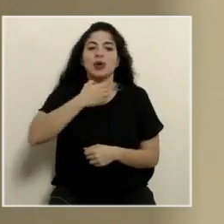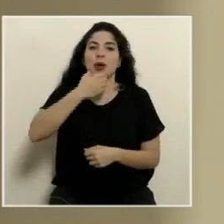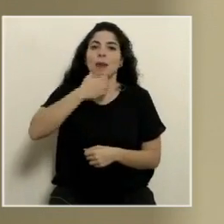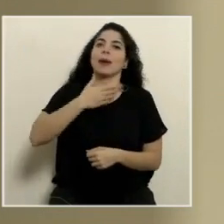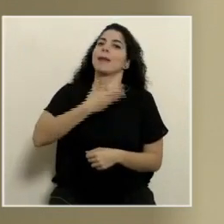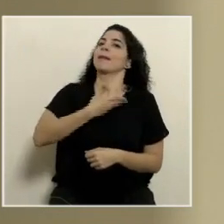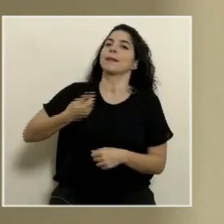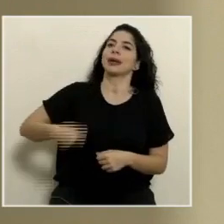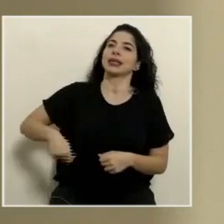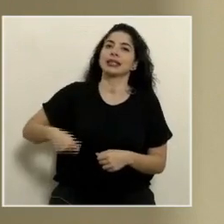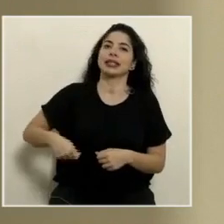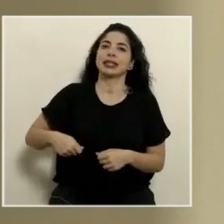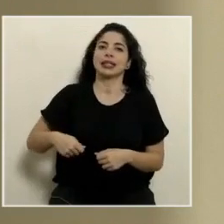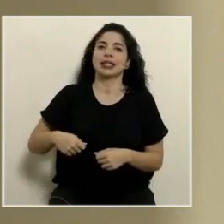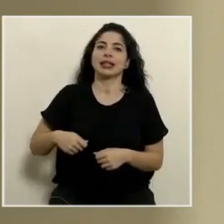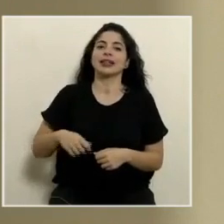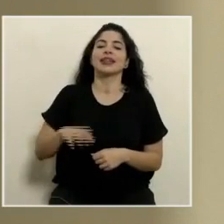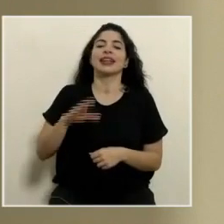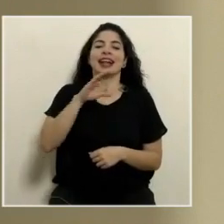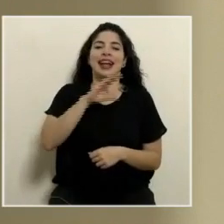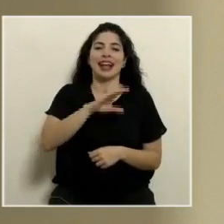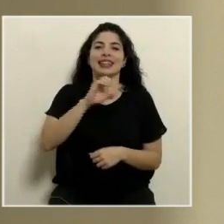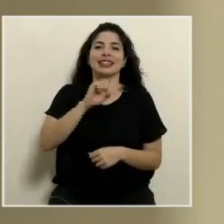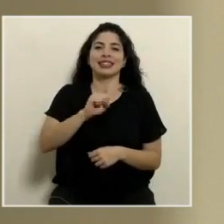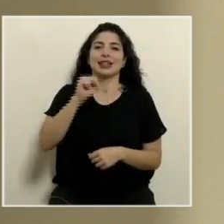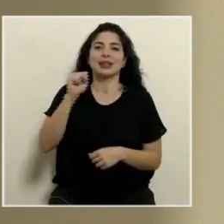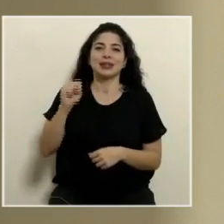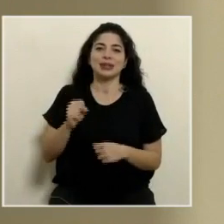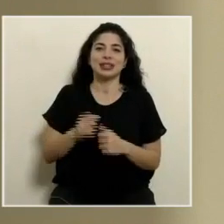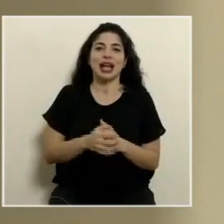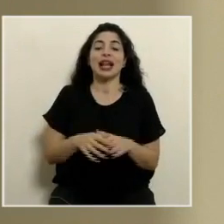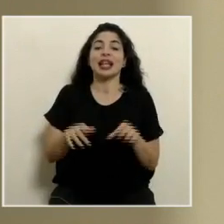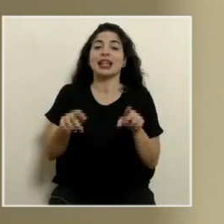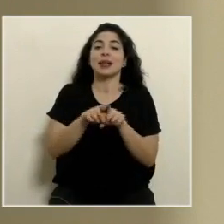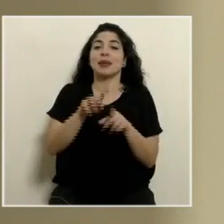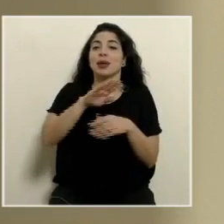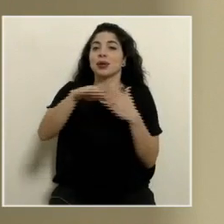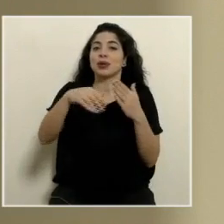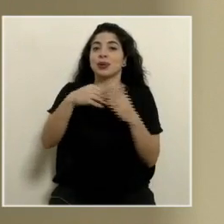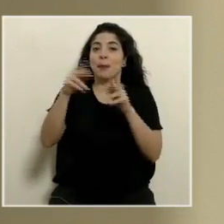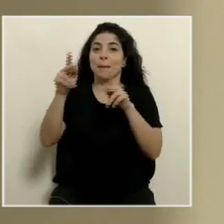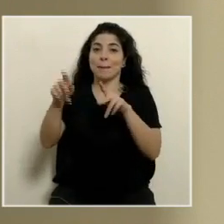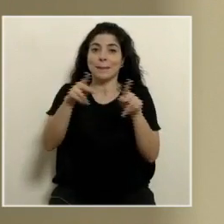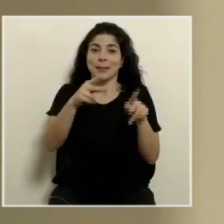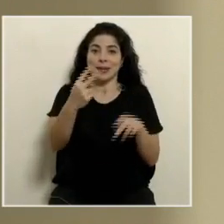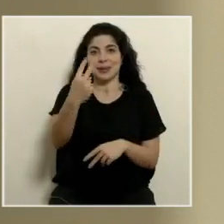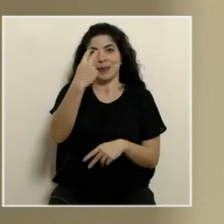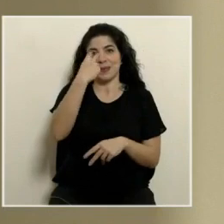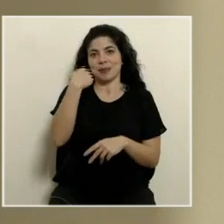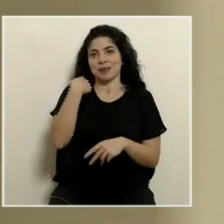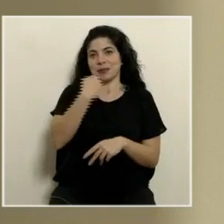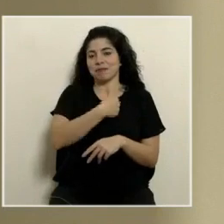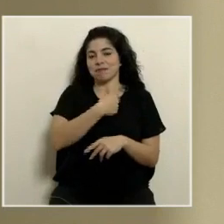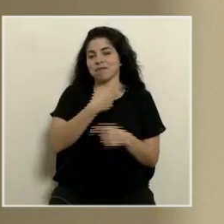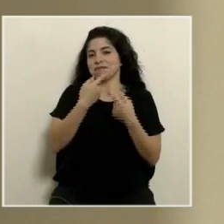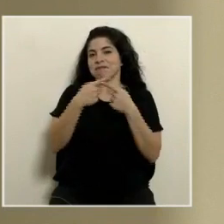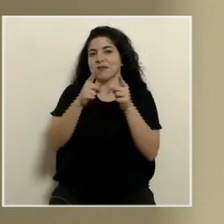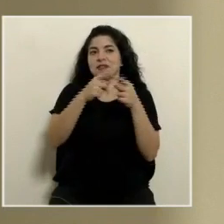presidente ejecutivo de la Caja Costarricense de Seguro Social, y también a todas las personas que nos siguen por los